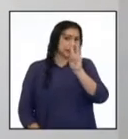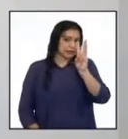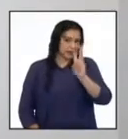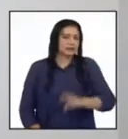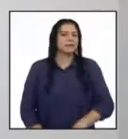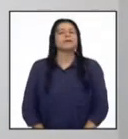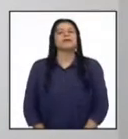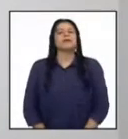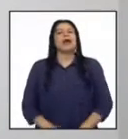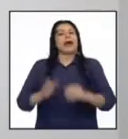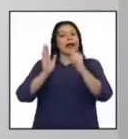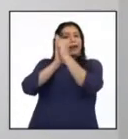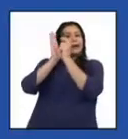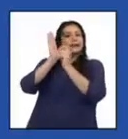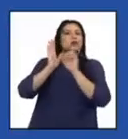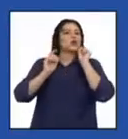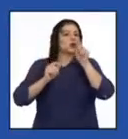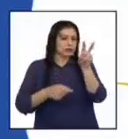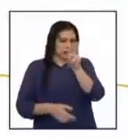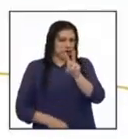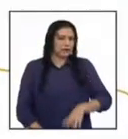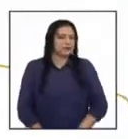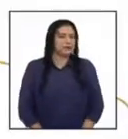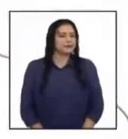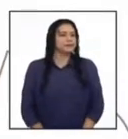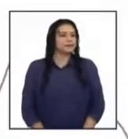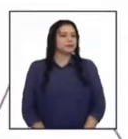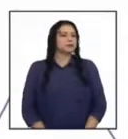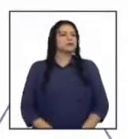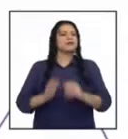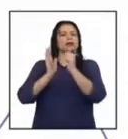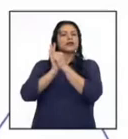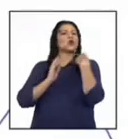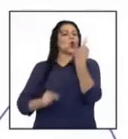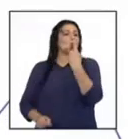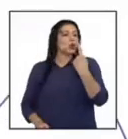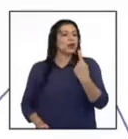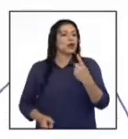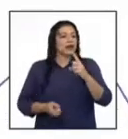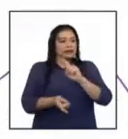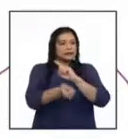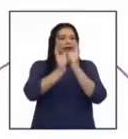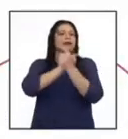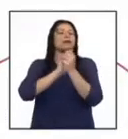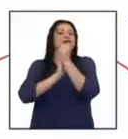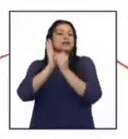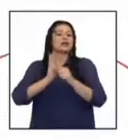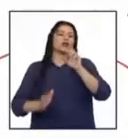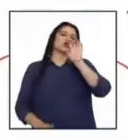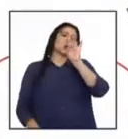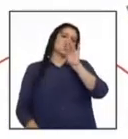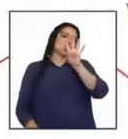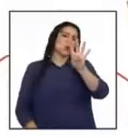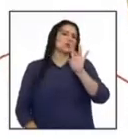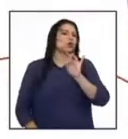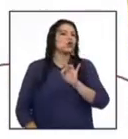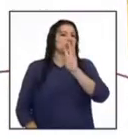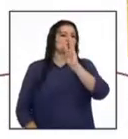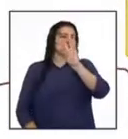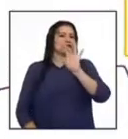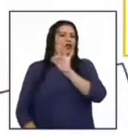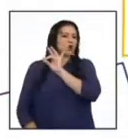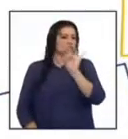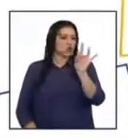1956. El artículo dice: Artículo único. Sustitúyase los artículos 84, 86